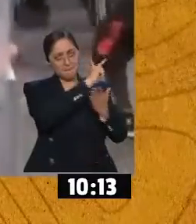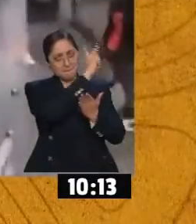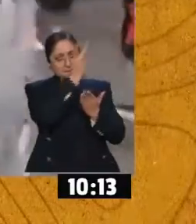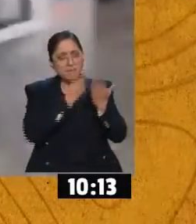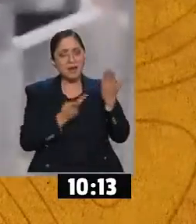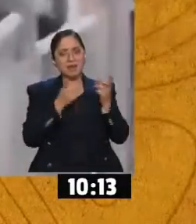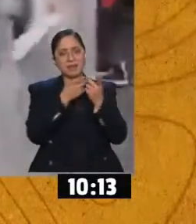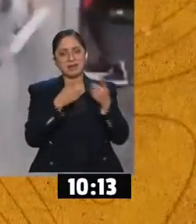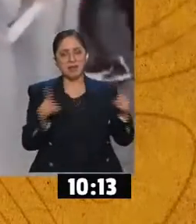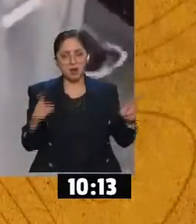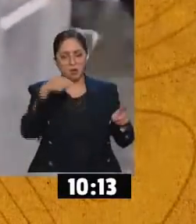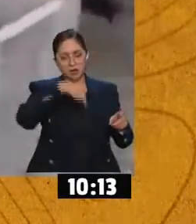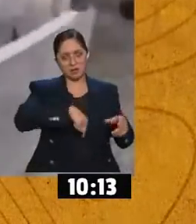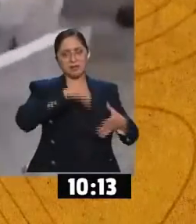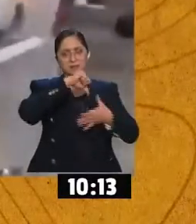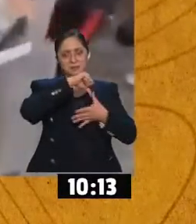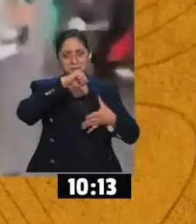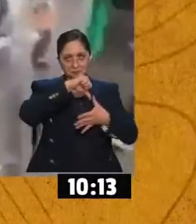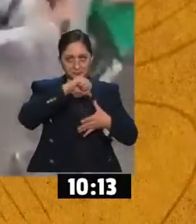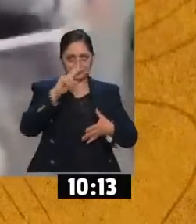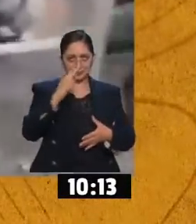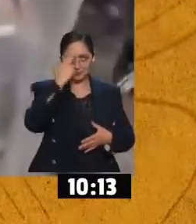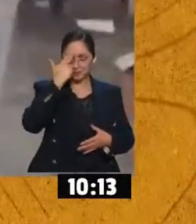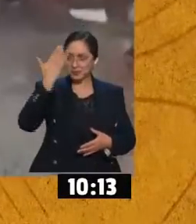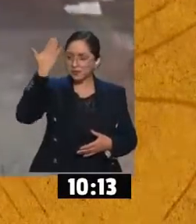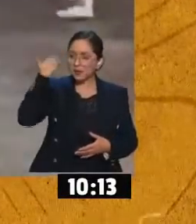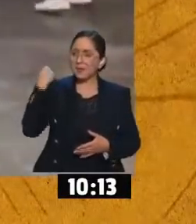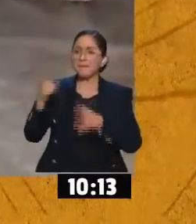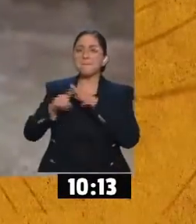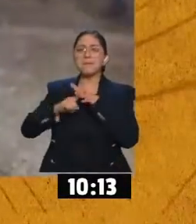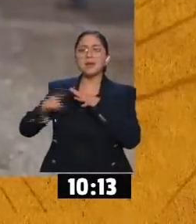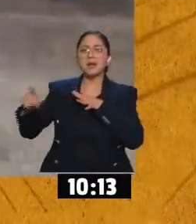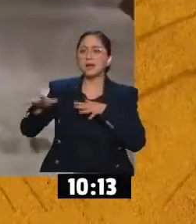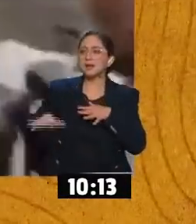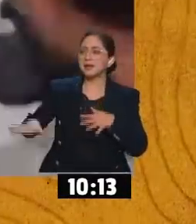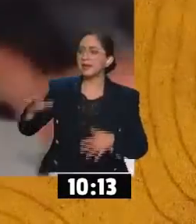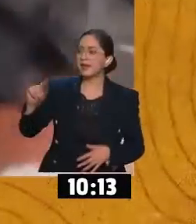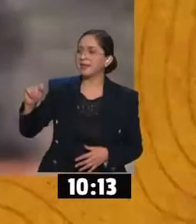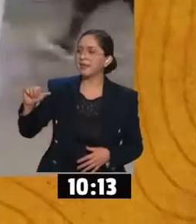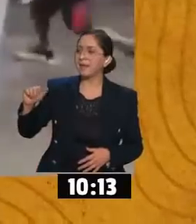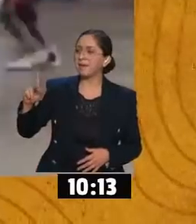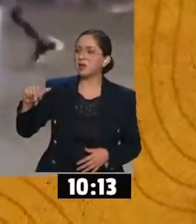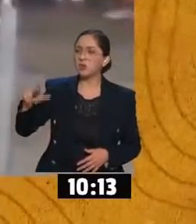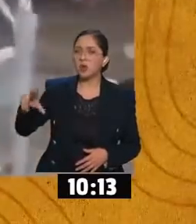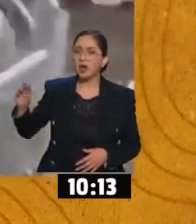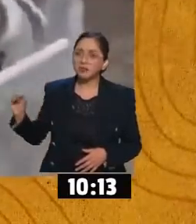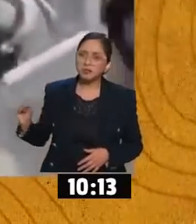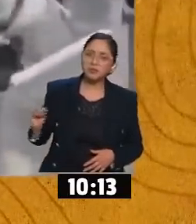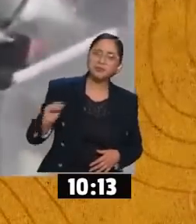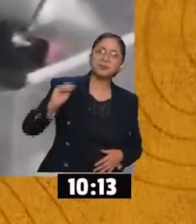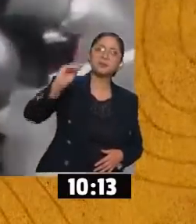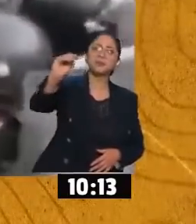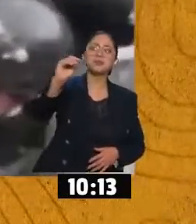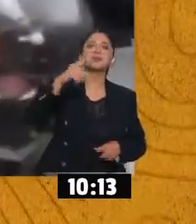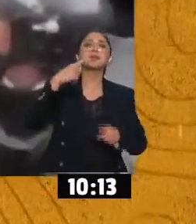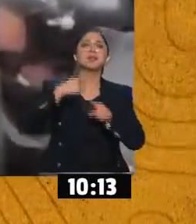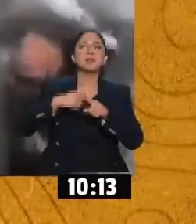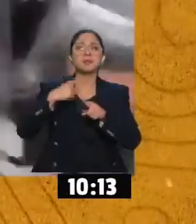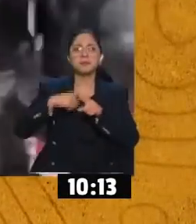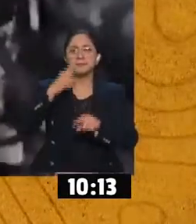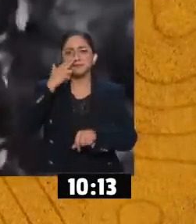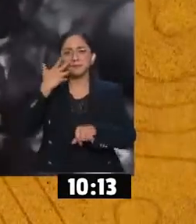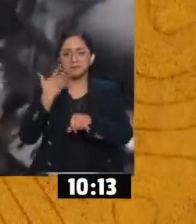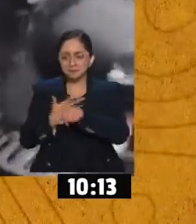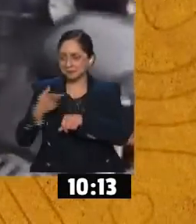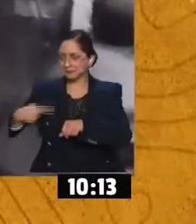del intento de bloqueo de migrantes que salieron de Tapachula por parte del Instituto Nacional de Migración y la Guardia Nacional. Entonces,